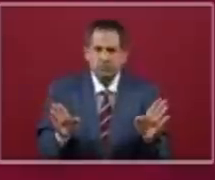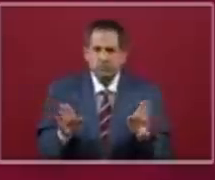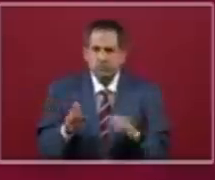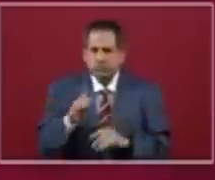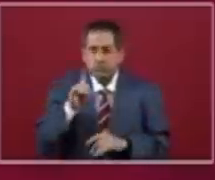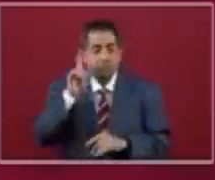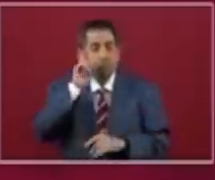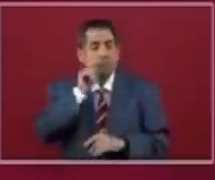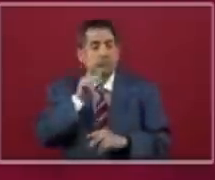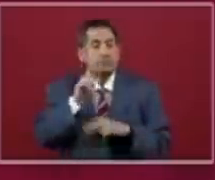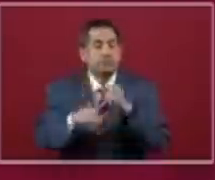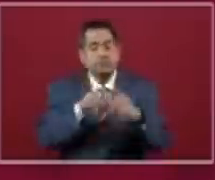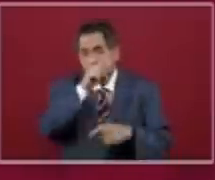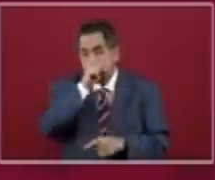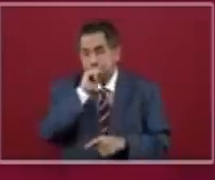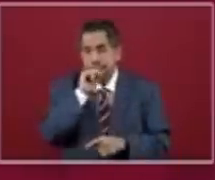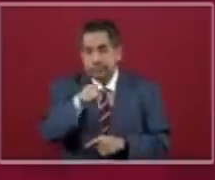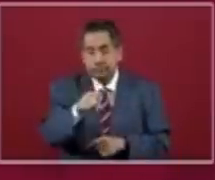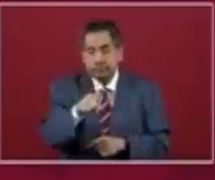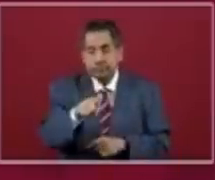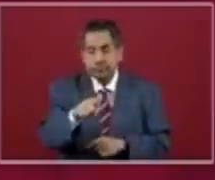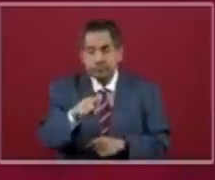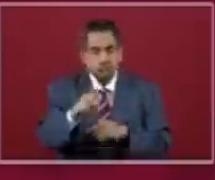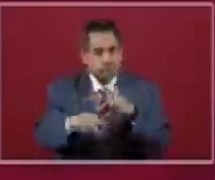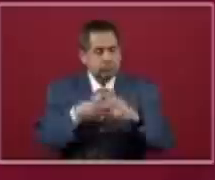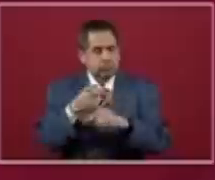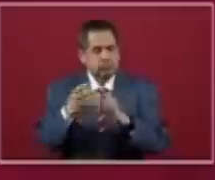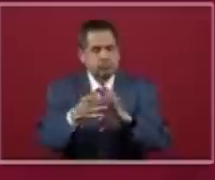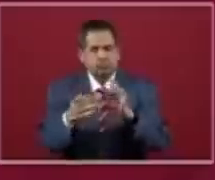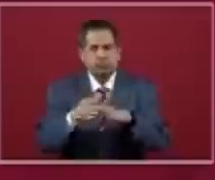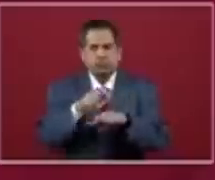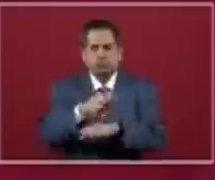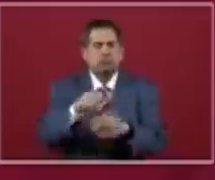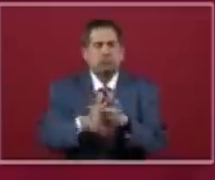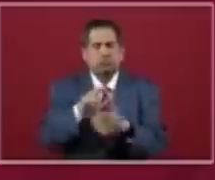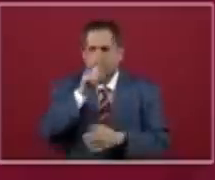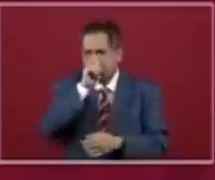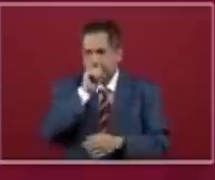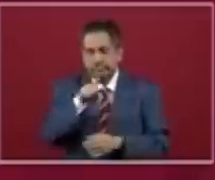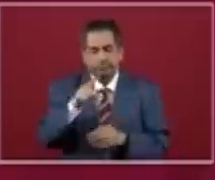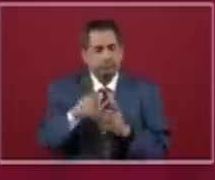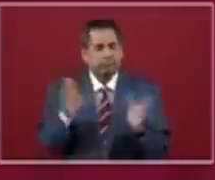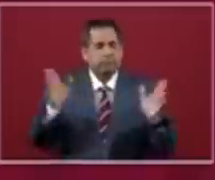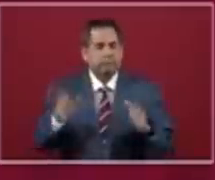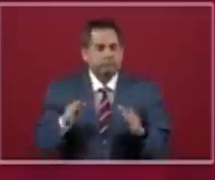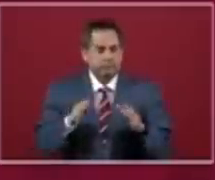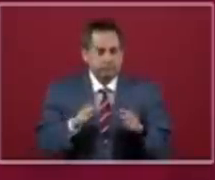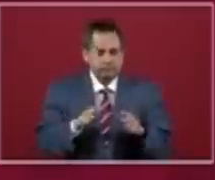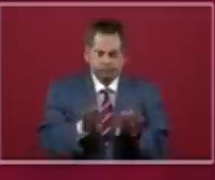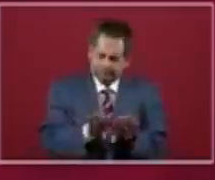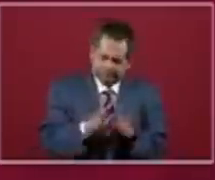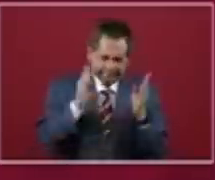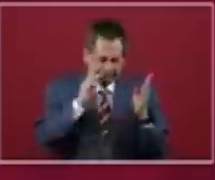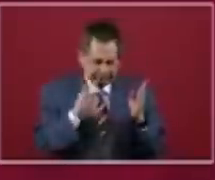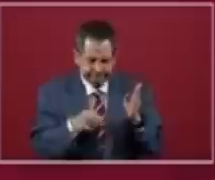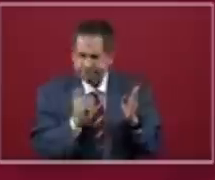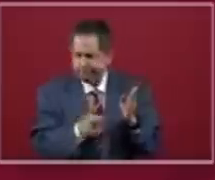Mañana vamos precisamente a tratar lo de la apertura de los archivos